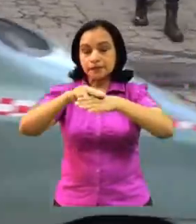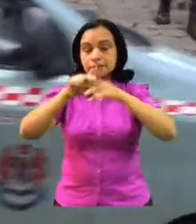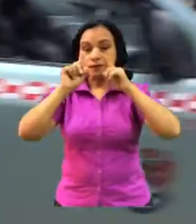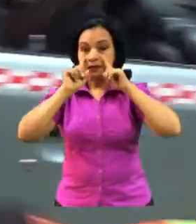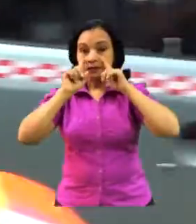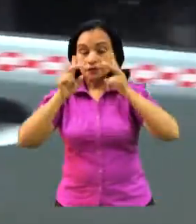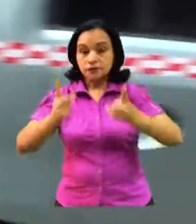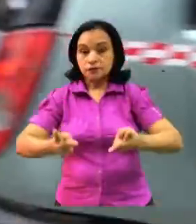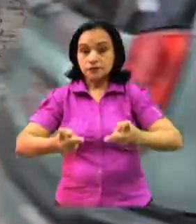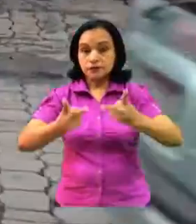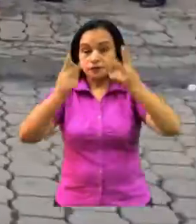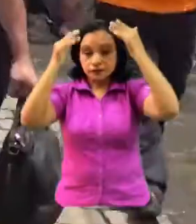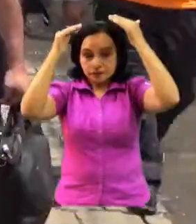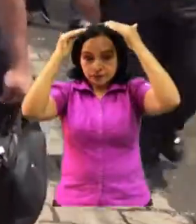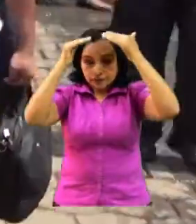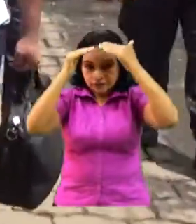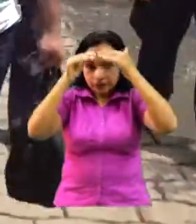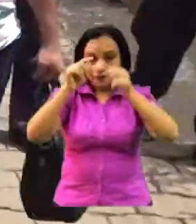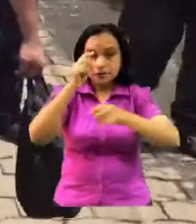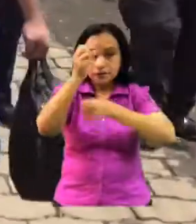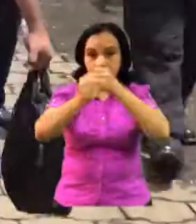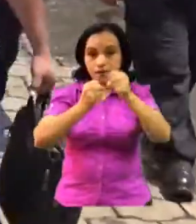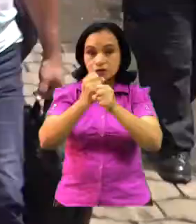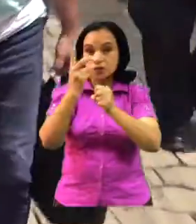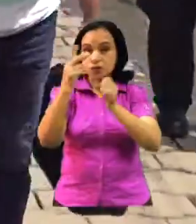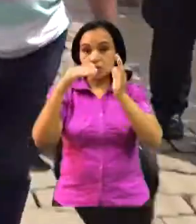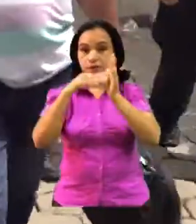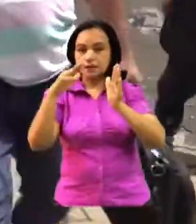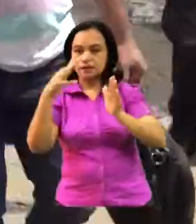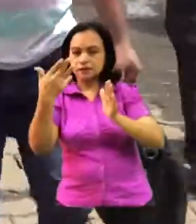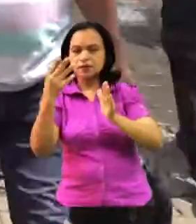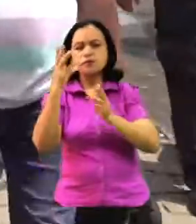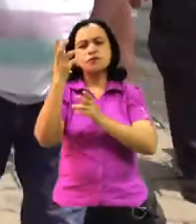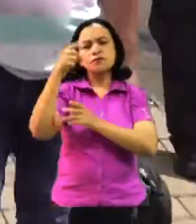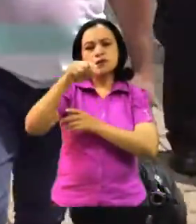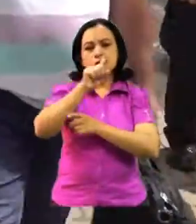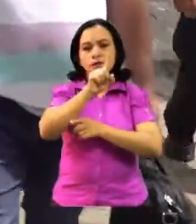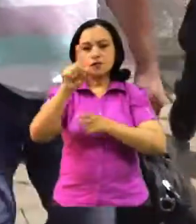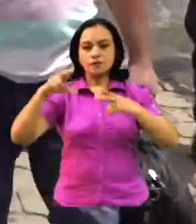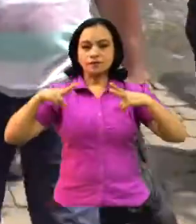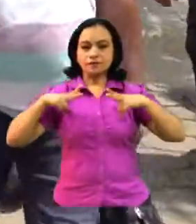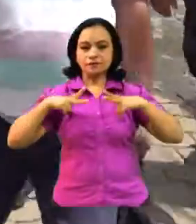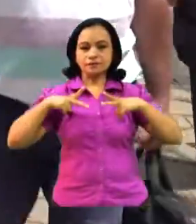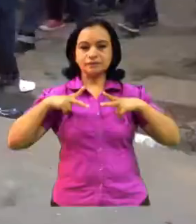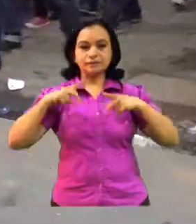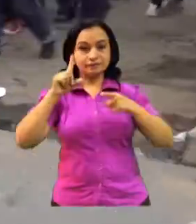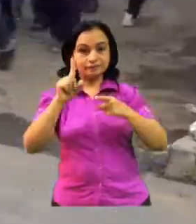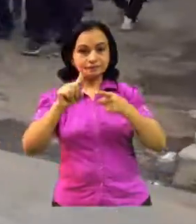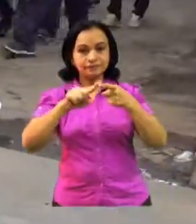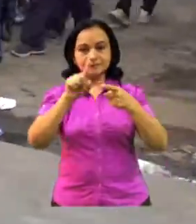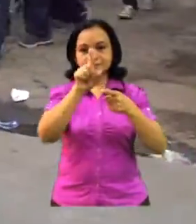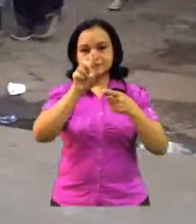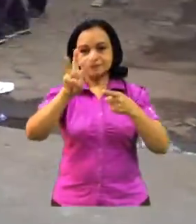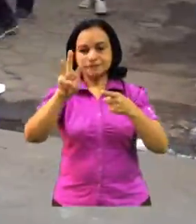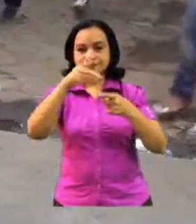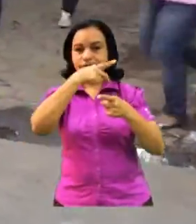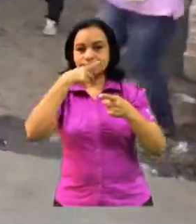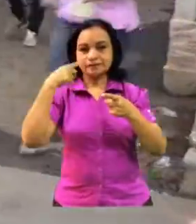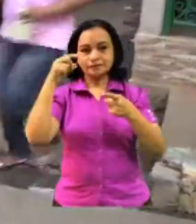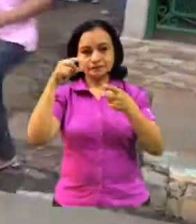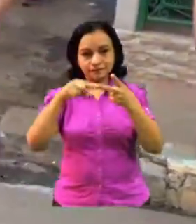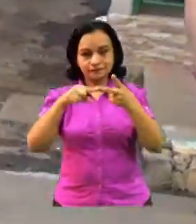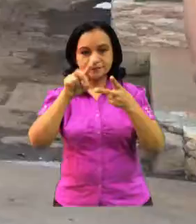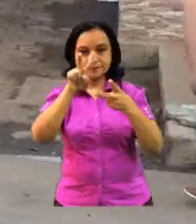y protección de la vida de este año 2019. Las fechas propuestas son 11 de abril el primero, 13 de junio el